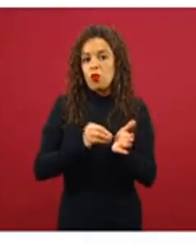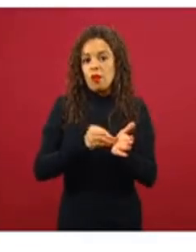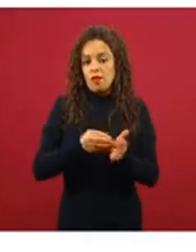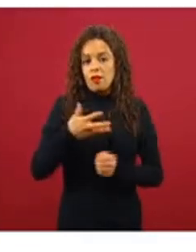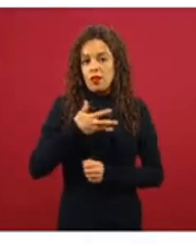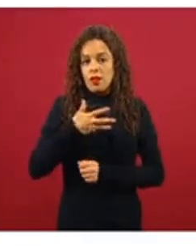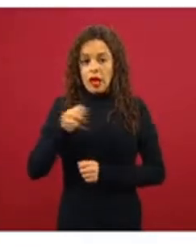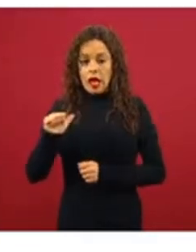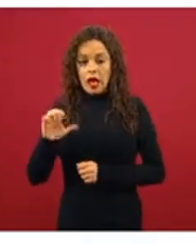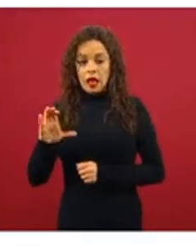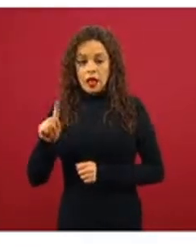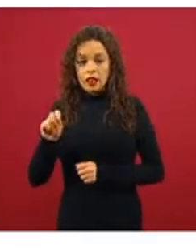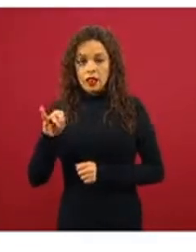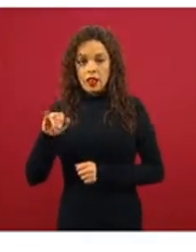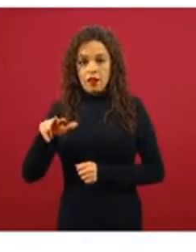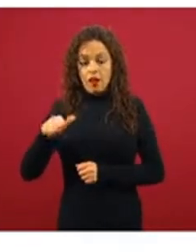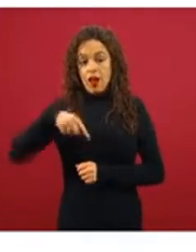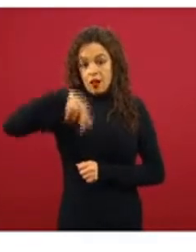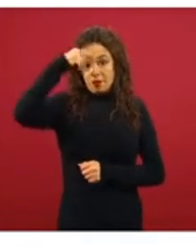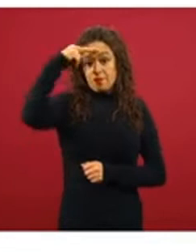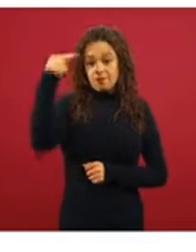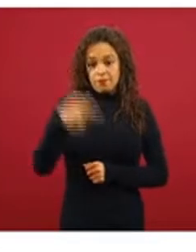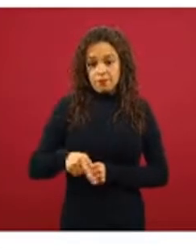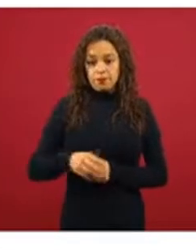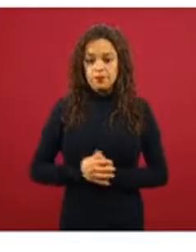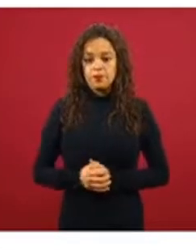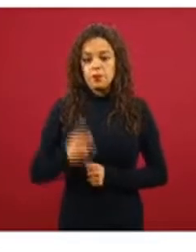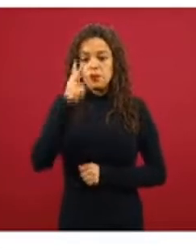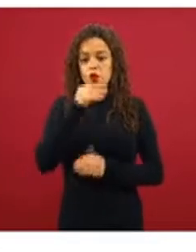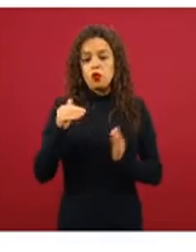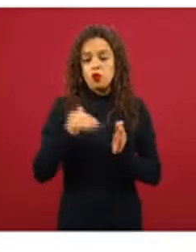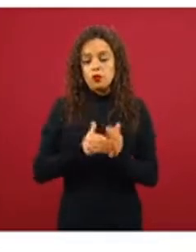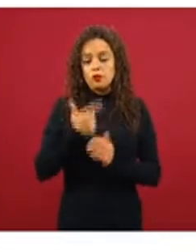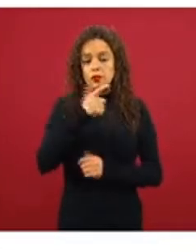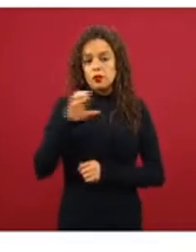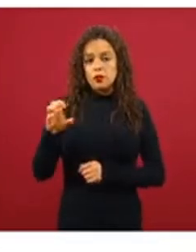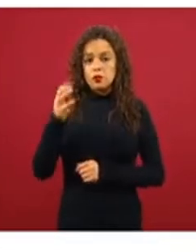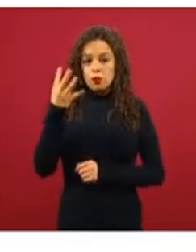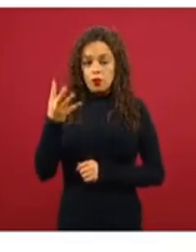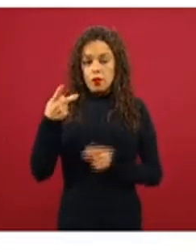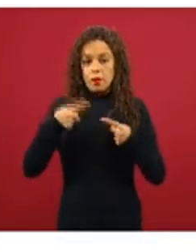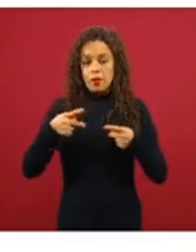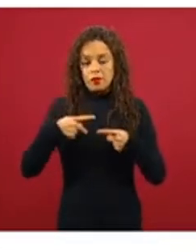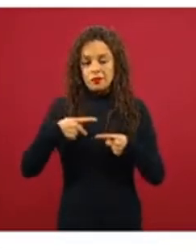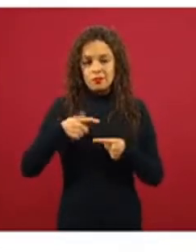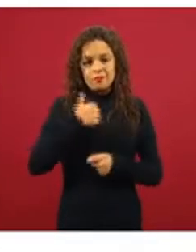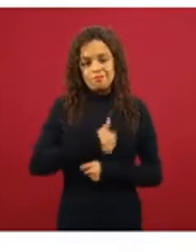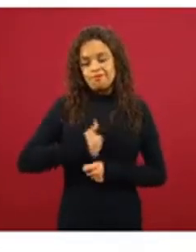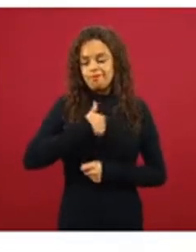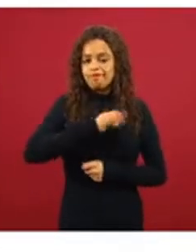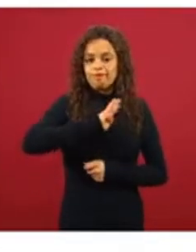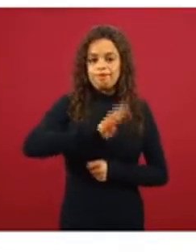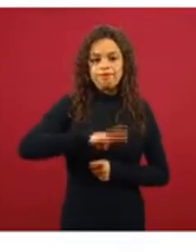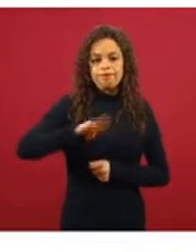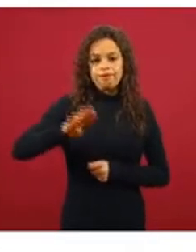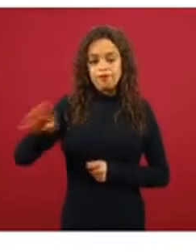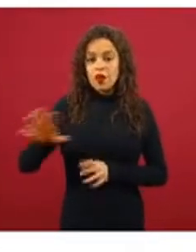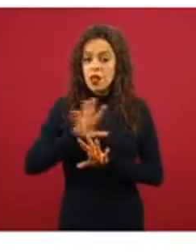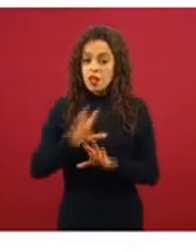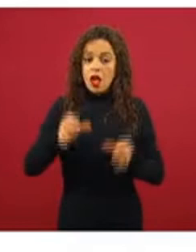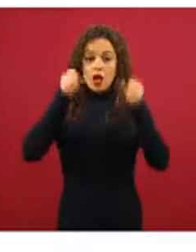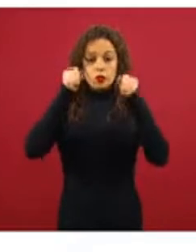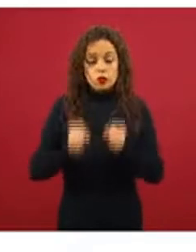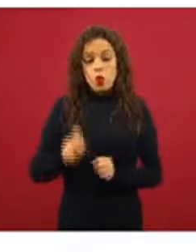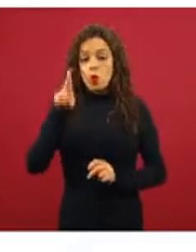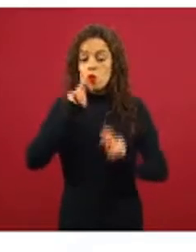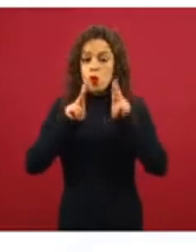también se actualiza la cifra de defunciones a 2.704, las que se han confirmado con prueba de